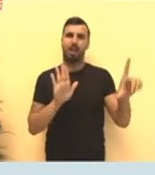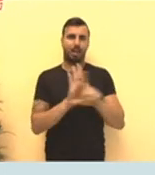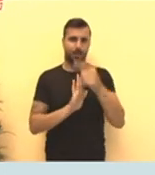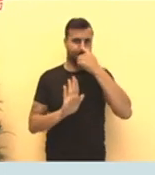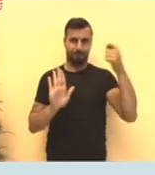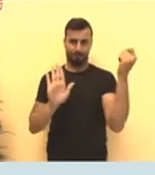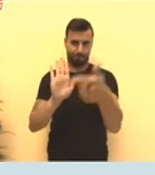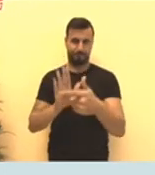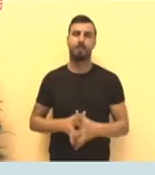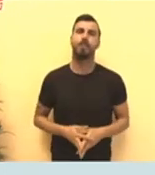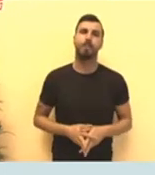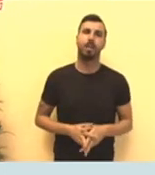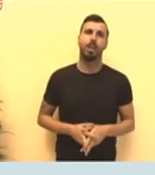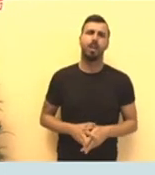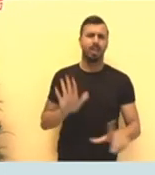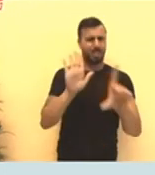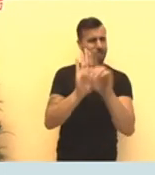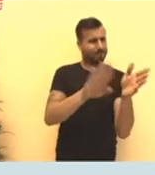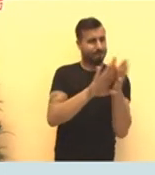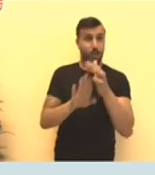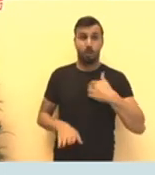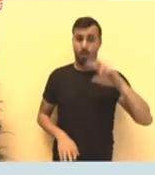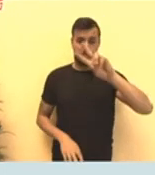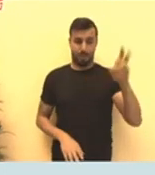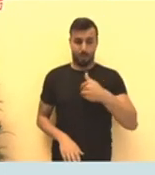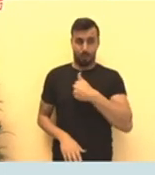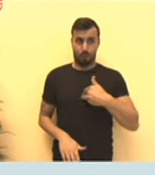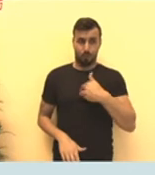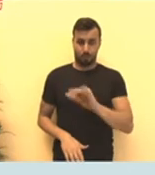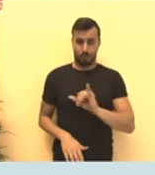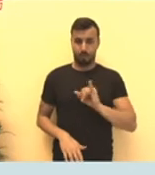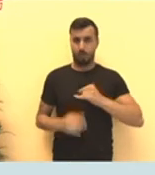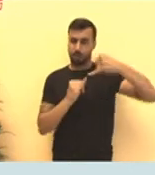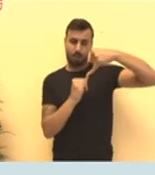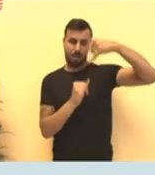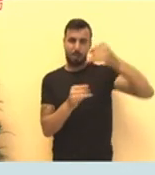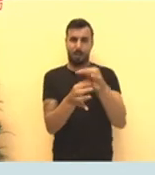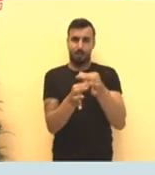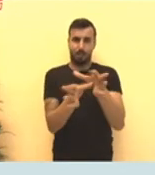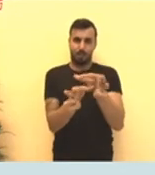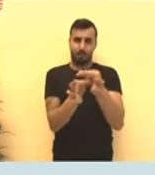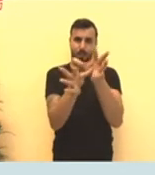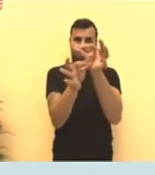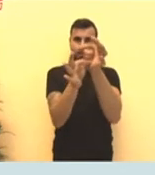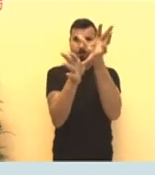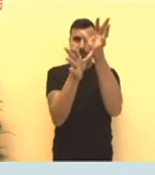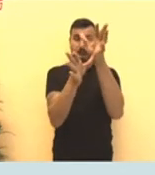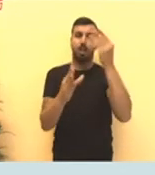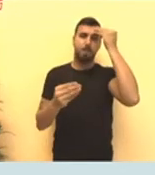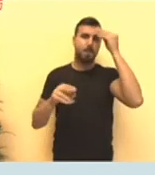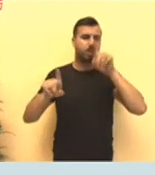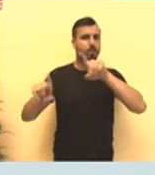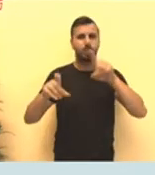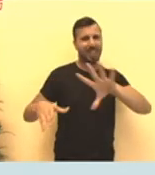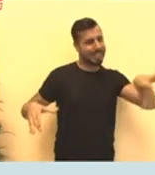Más allá de las leyes, considero que como persona con diversidad funcional, por espina bífida y educadora social, la educación inclusiva es